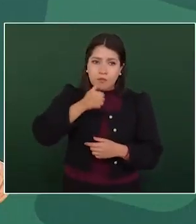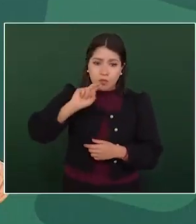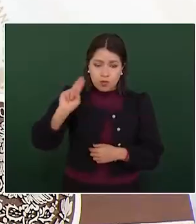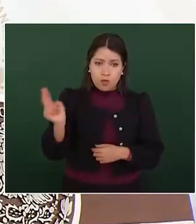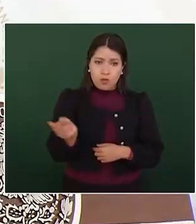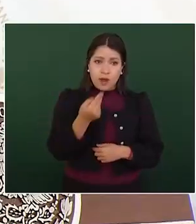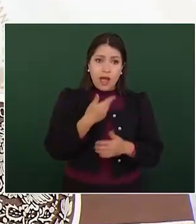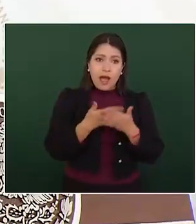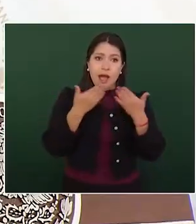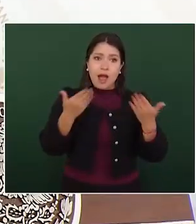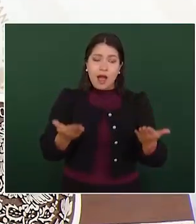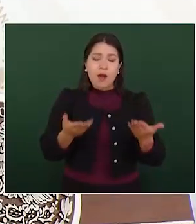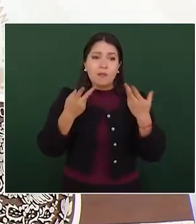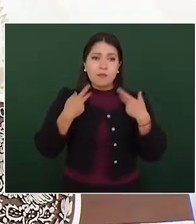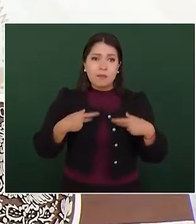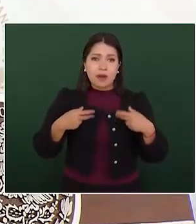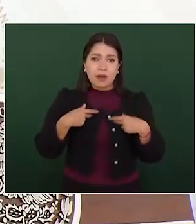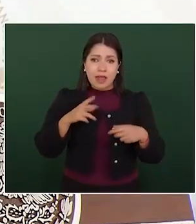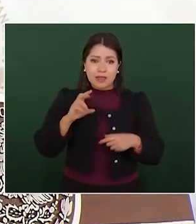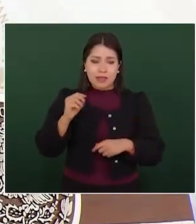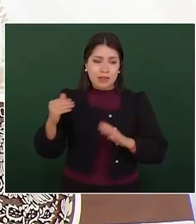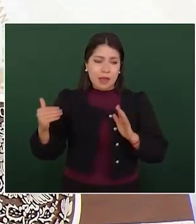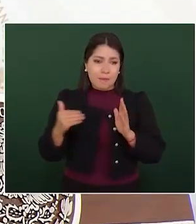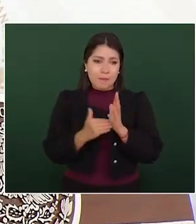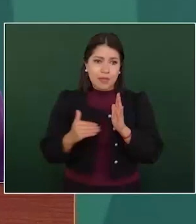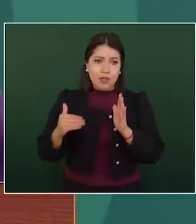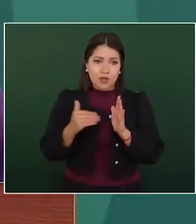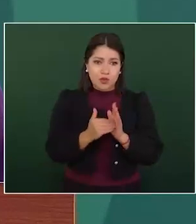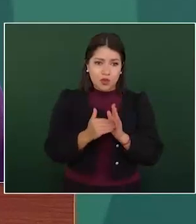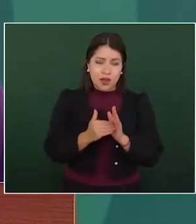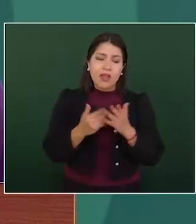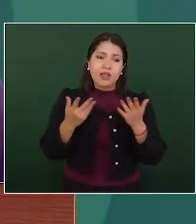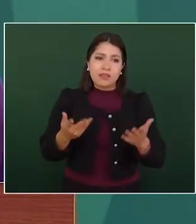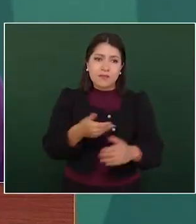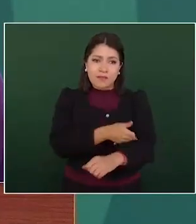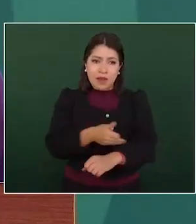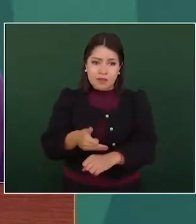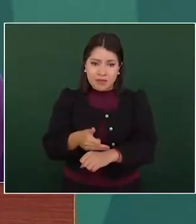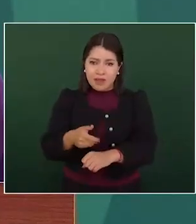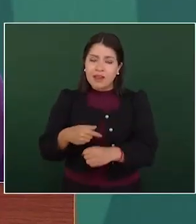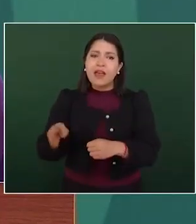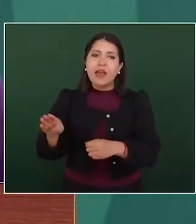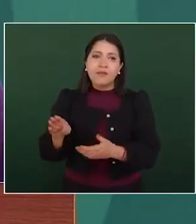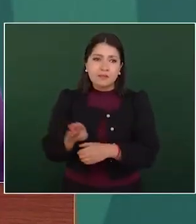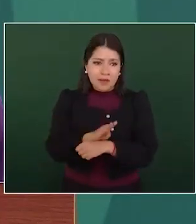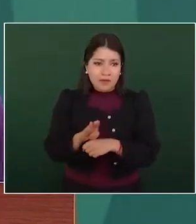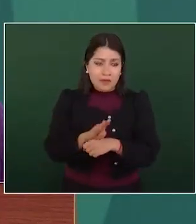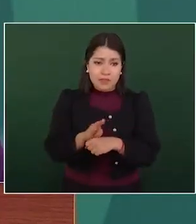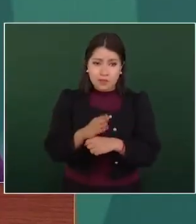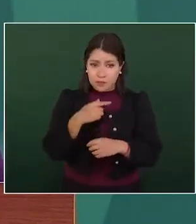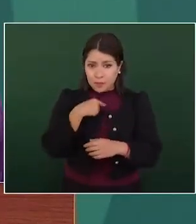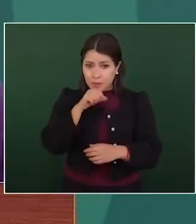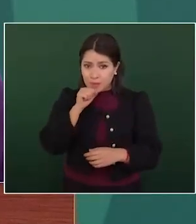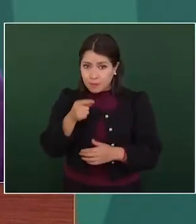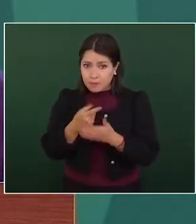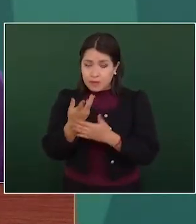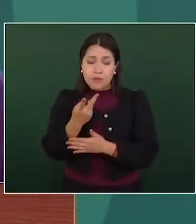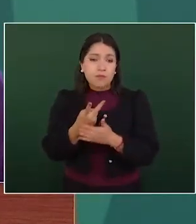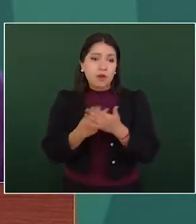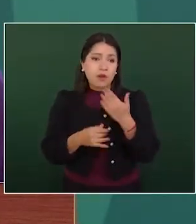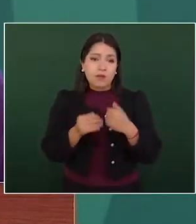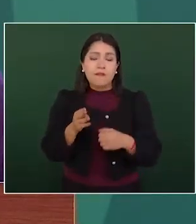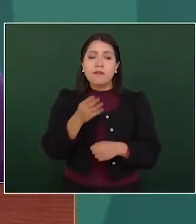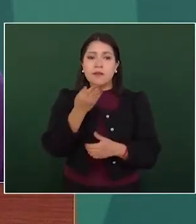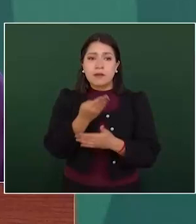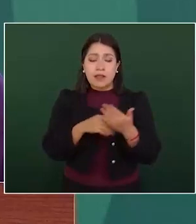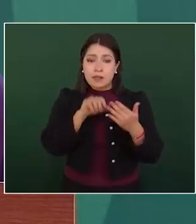para que 30 millones de familias estén protegidas con programas de bienestar. la abogada laboralista que defiende al gobierno